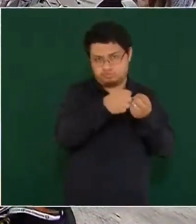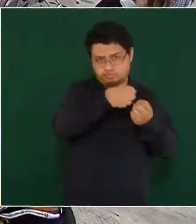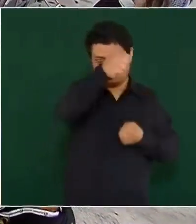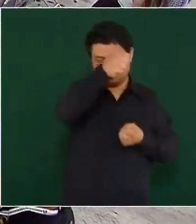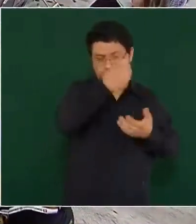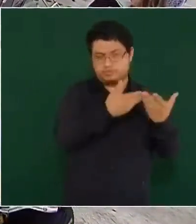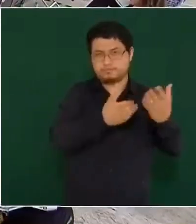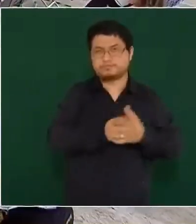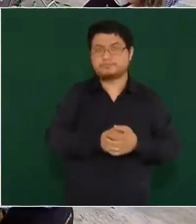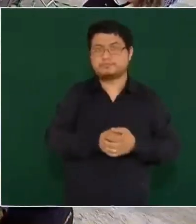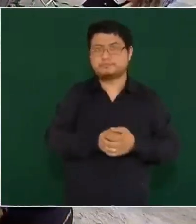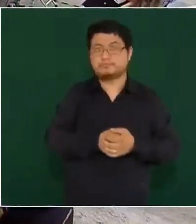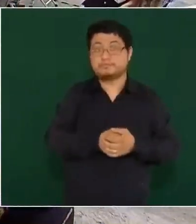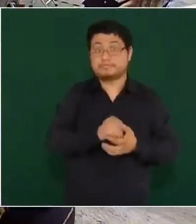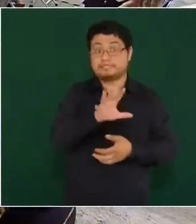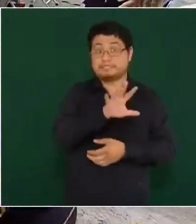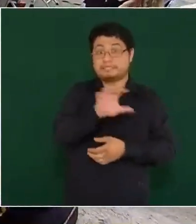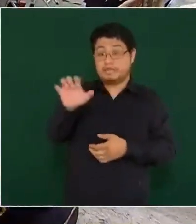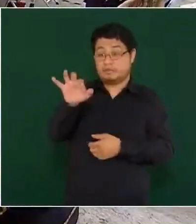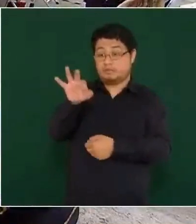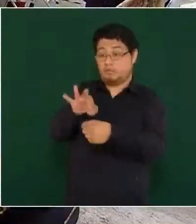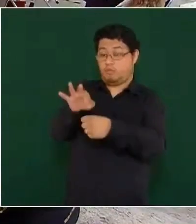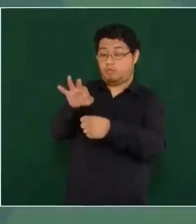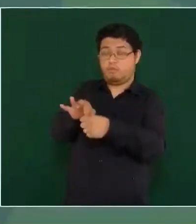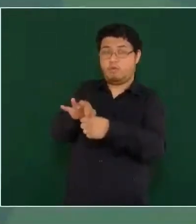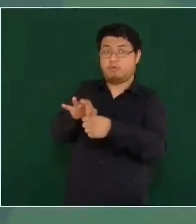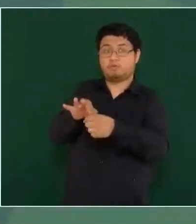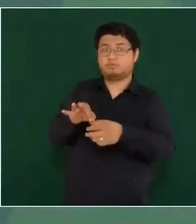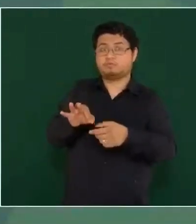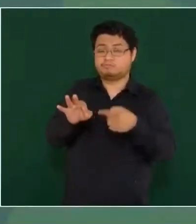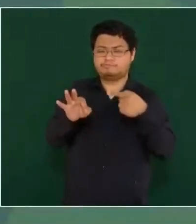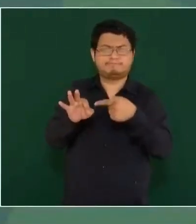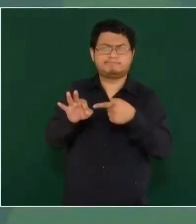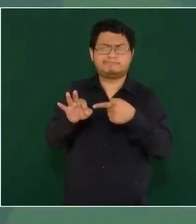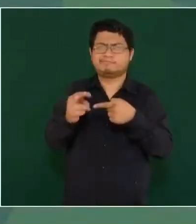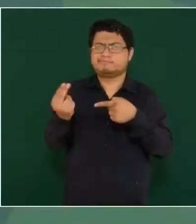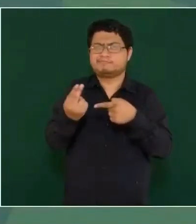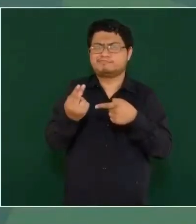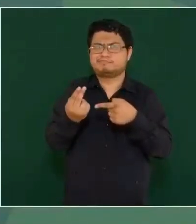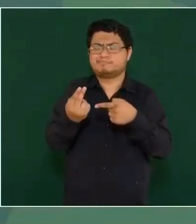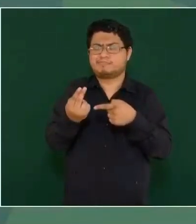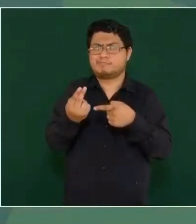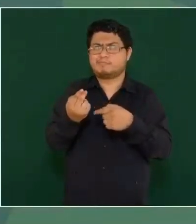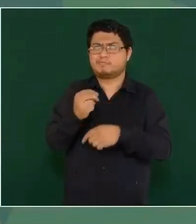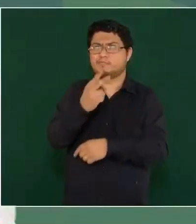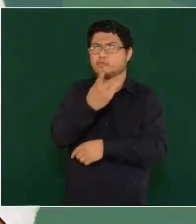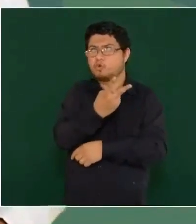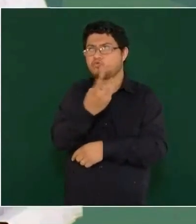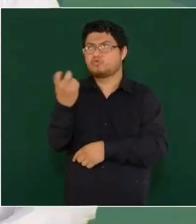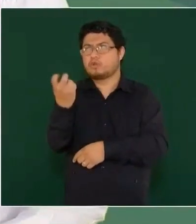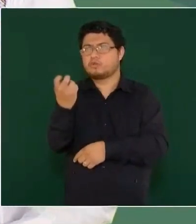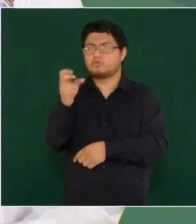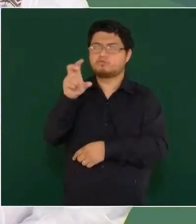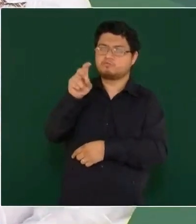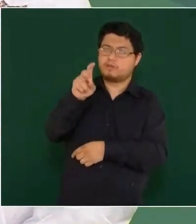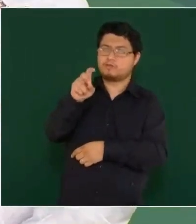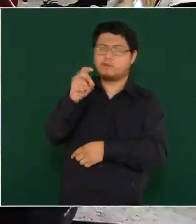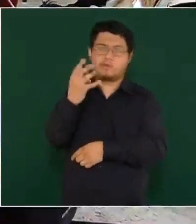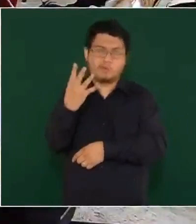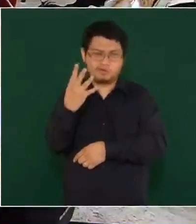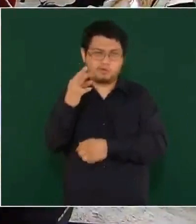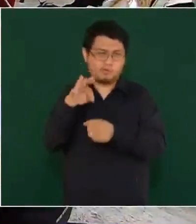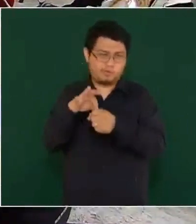de 500 votos se necesitan 230 y